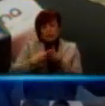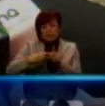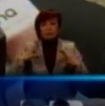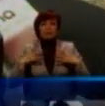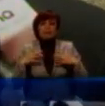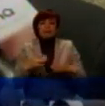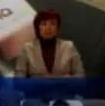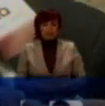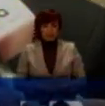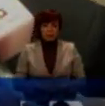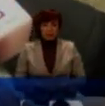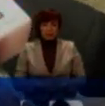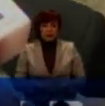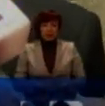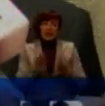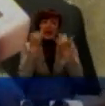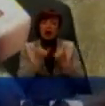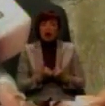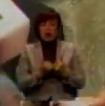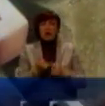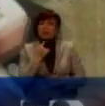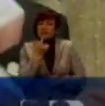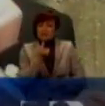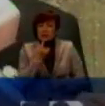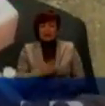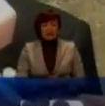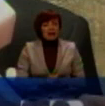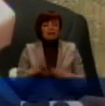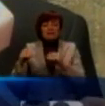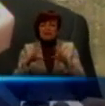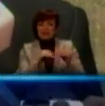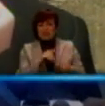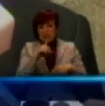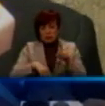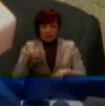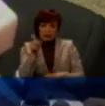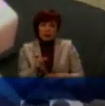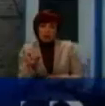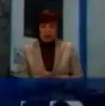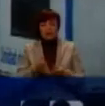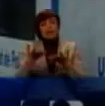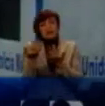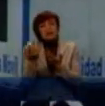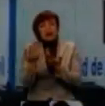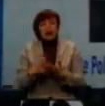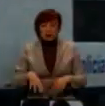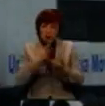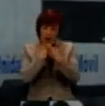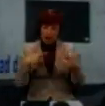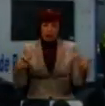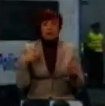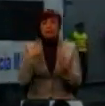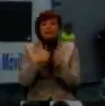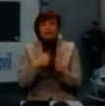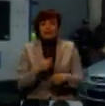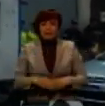evitar rumores de ausencia temporal, esperemos que en los próximos días salga en libertad. Mientras tanto, Jorge Glass